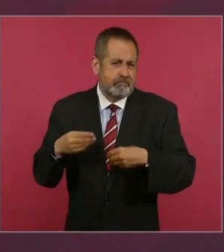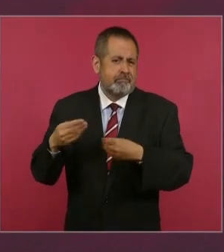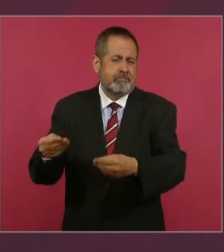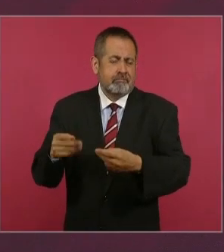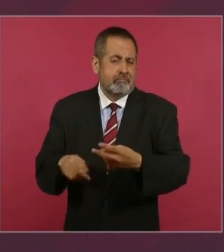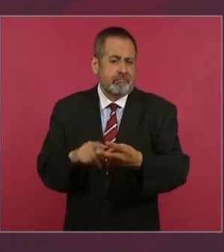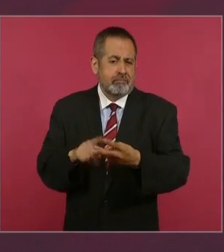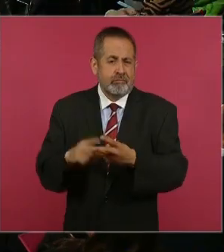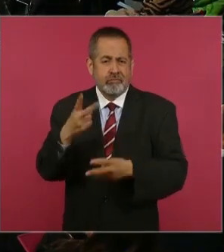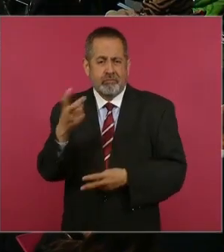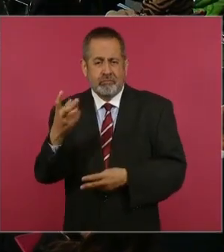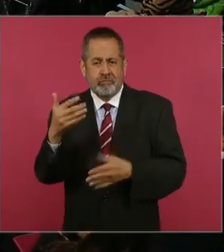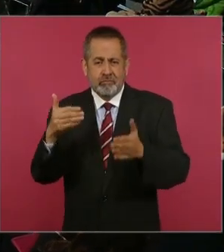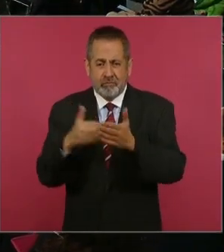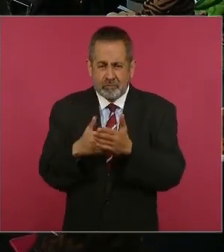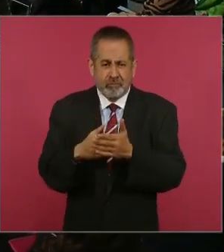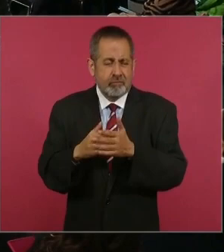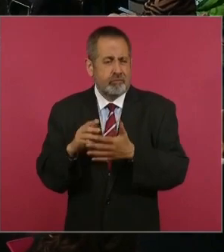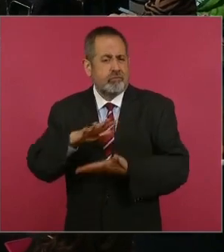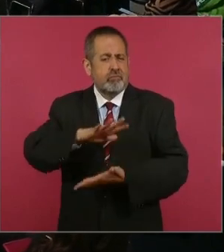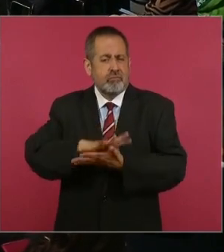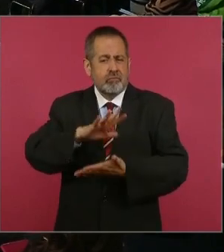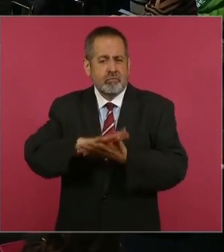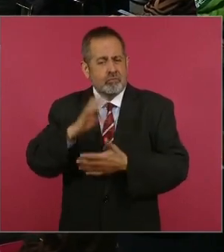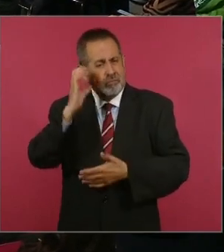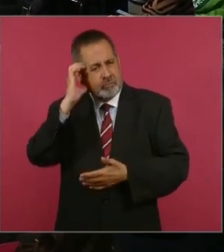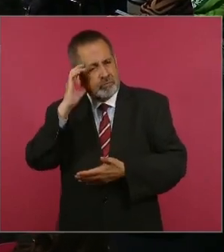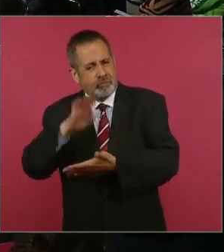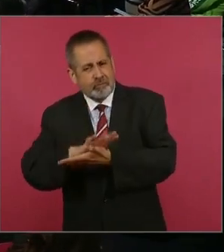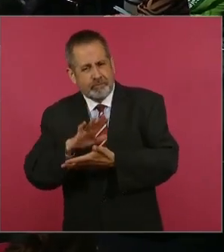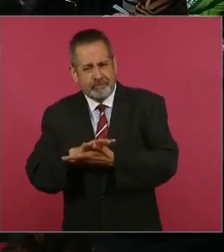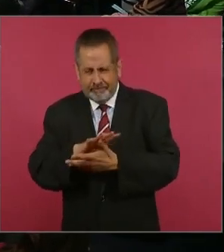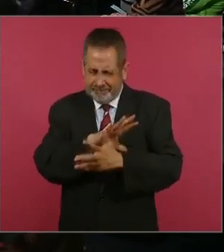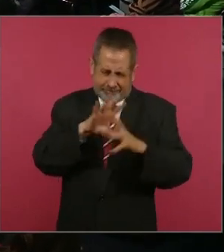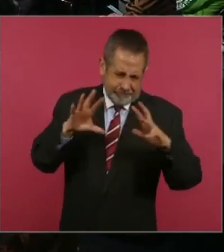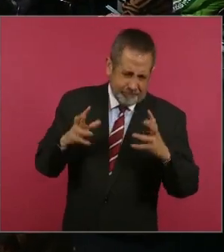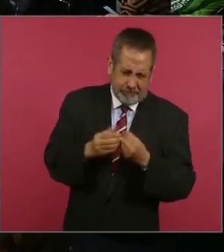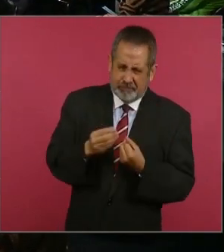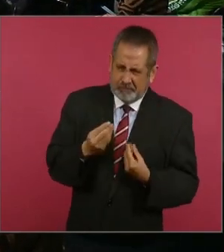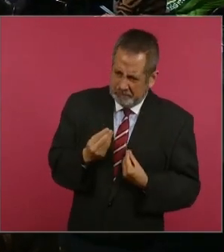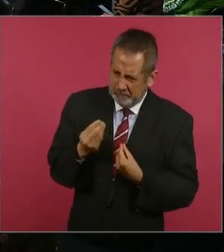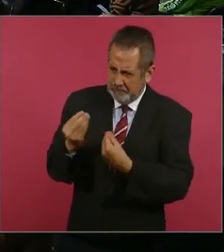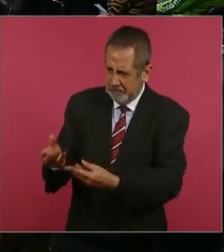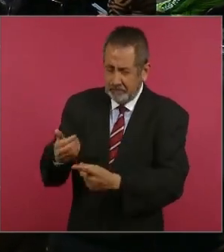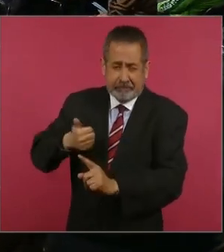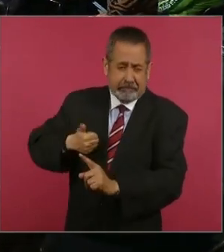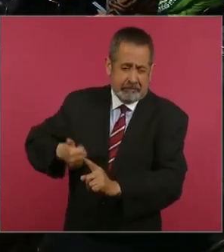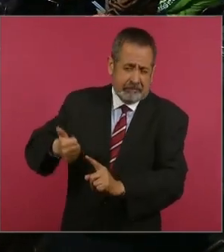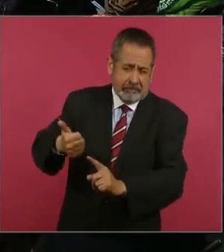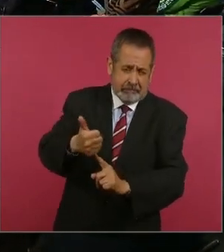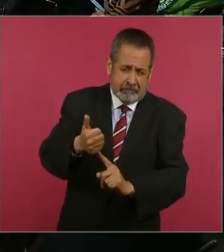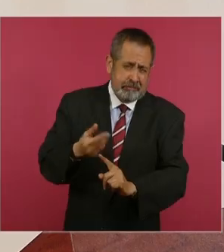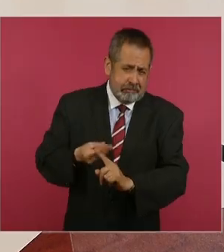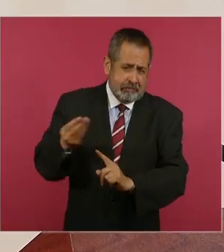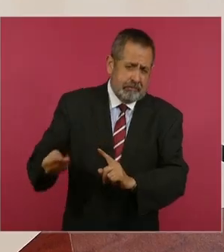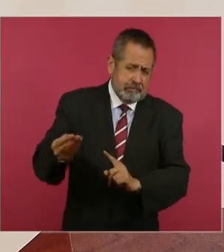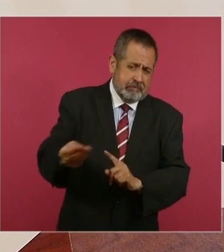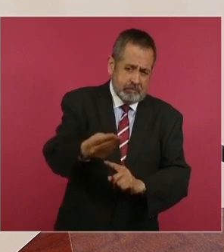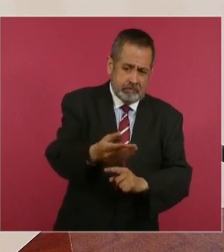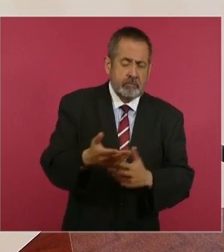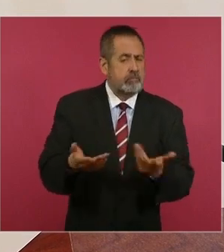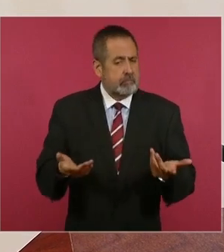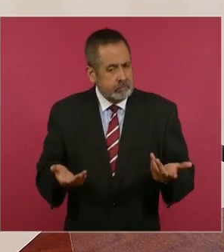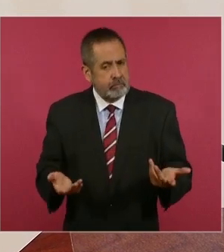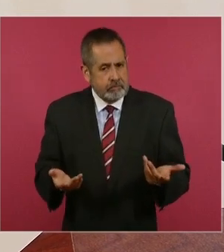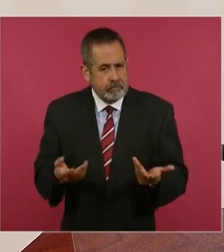refrigeradores 250,00 colchones la vez pasada todo esto sí este lo hacemos